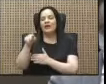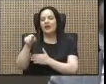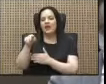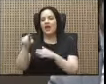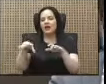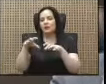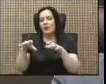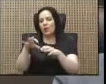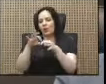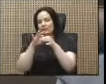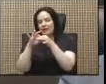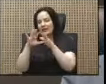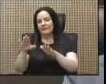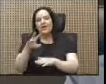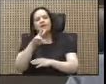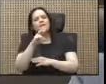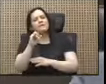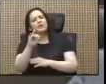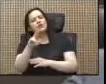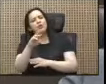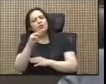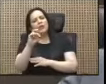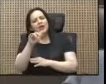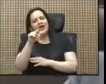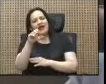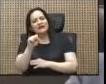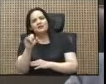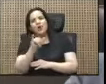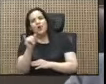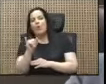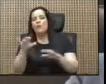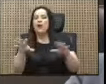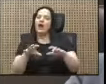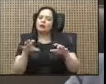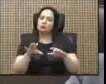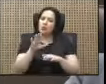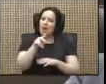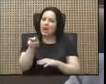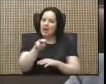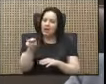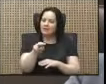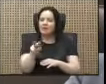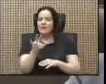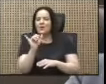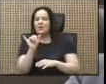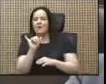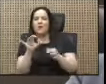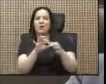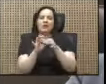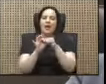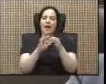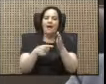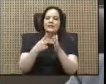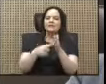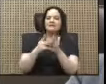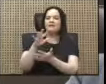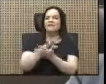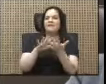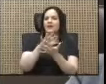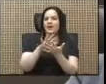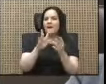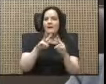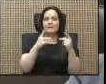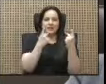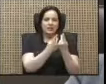Don Víctor Morales. Como actúan tan coordinadamente, veces se me enrea el Partido de